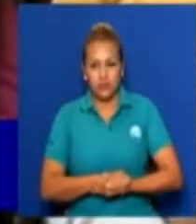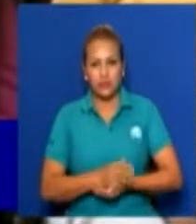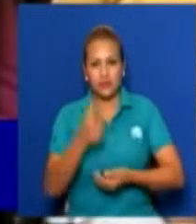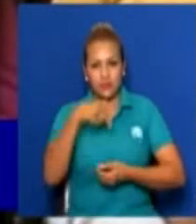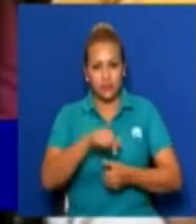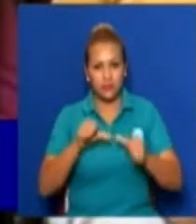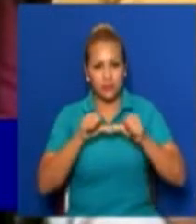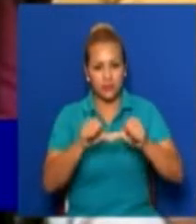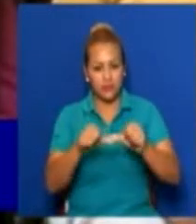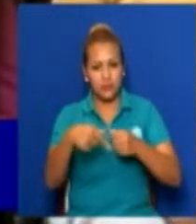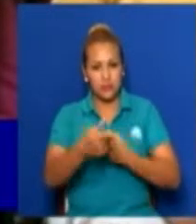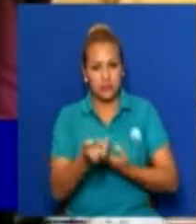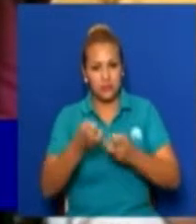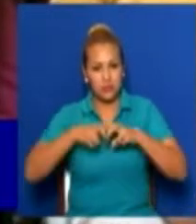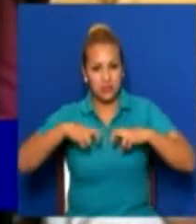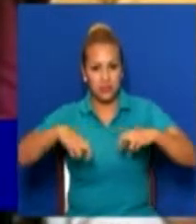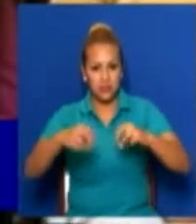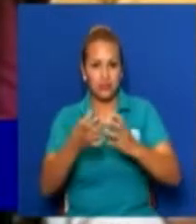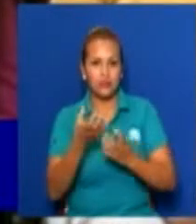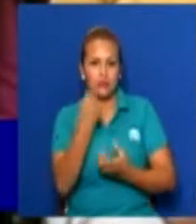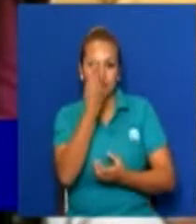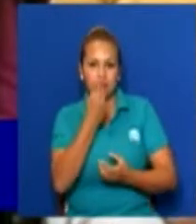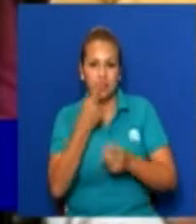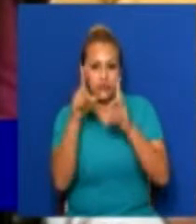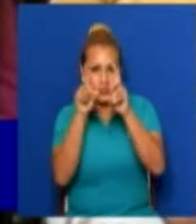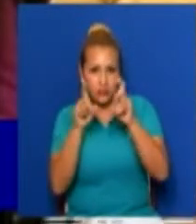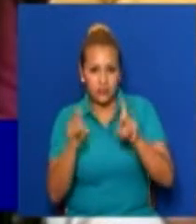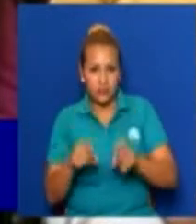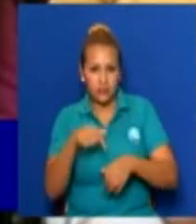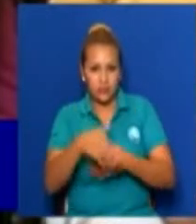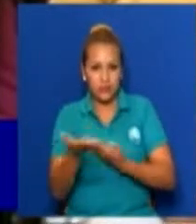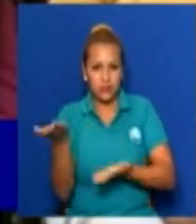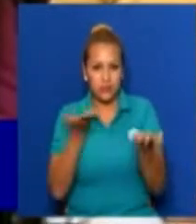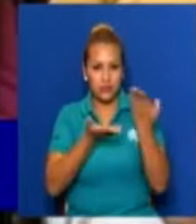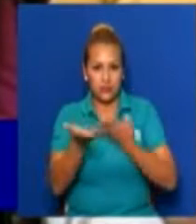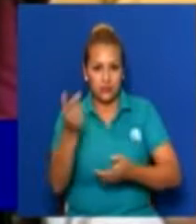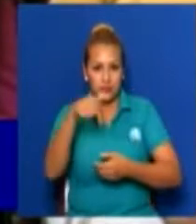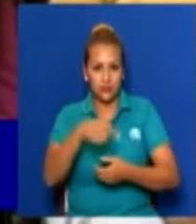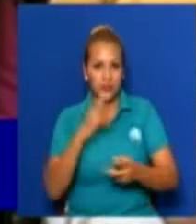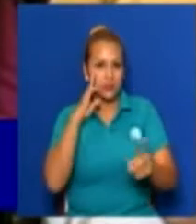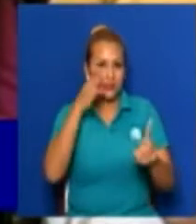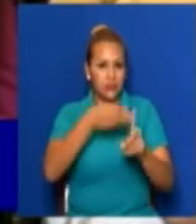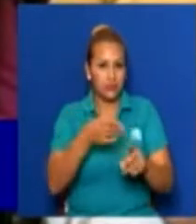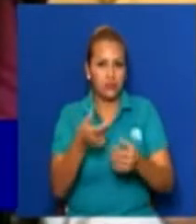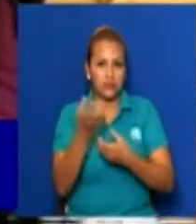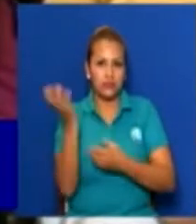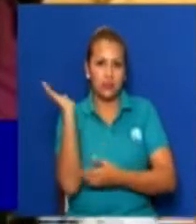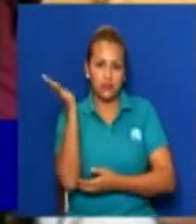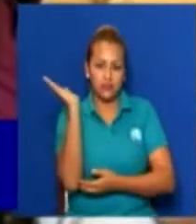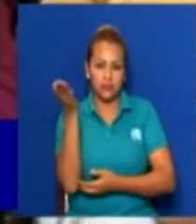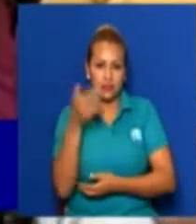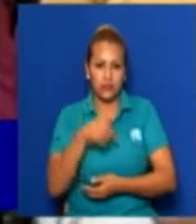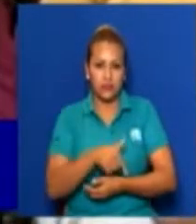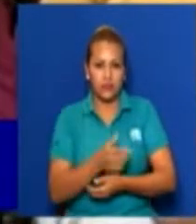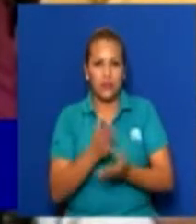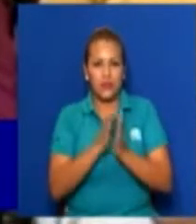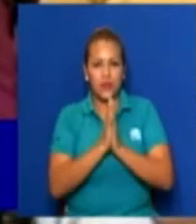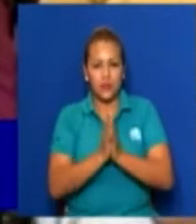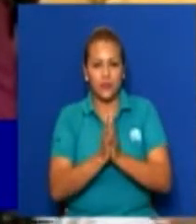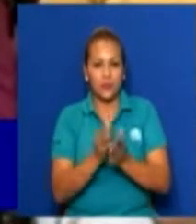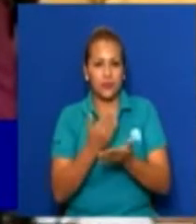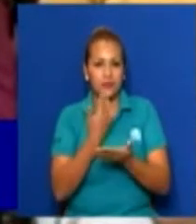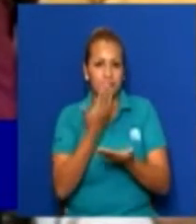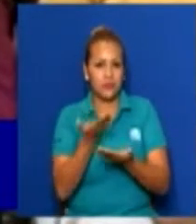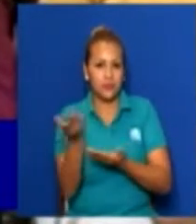periodo de preguntas con relación al tema objeto del foro. Favor, les pedimos que